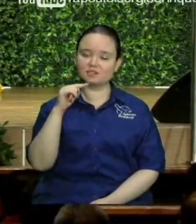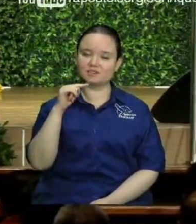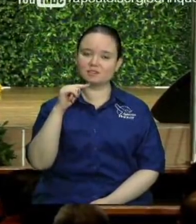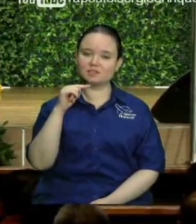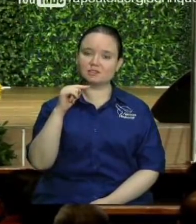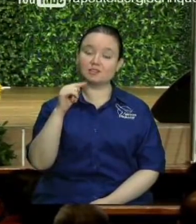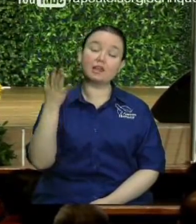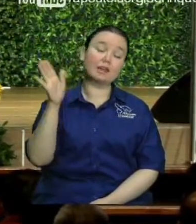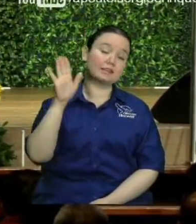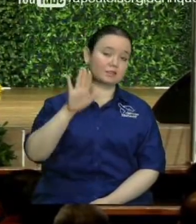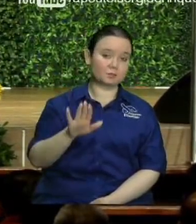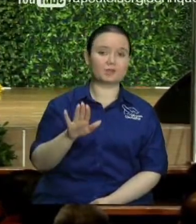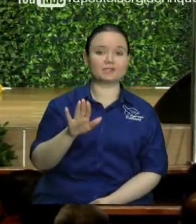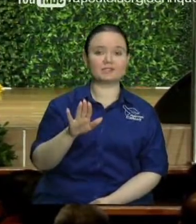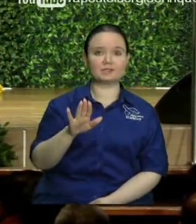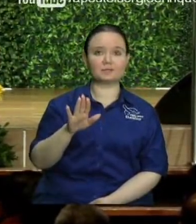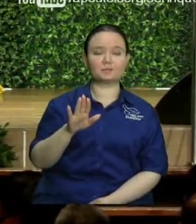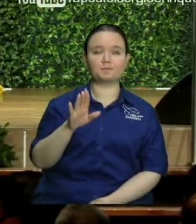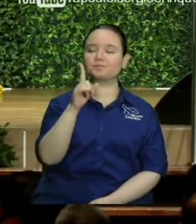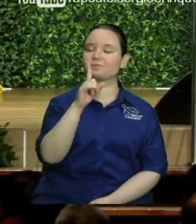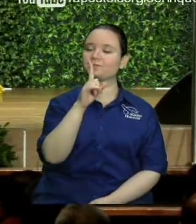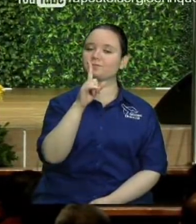Y el siguiente